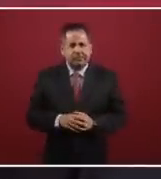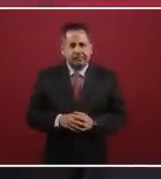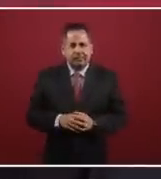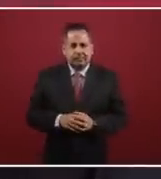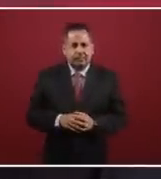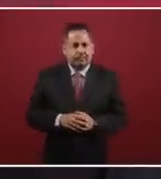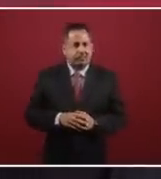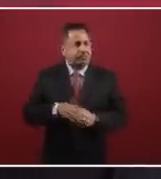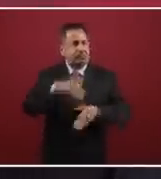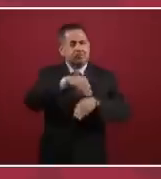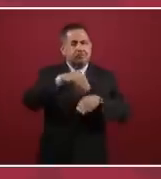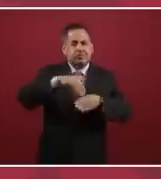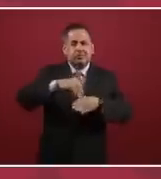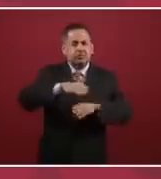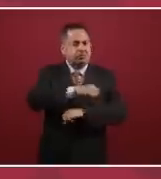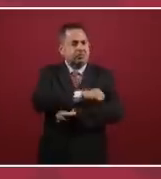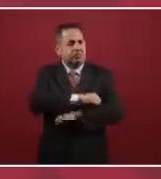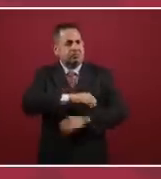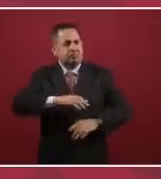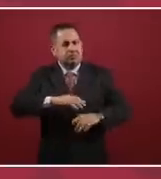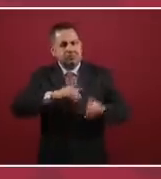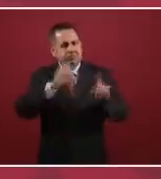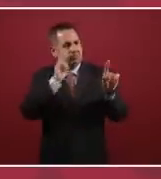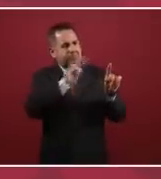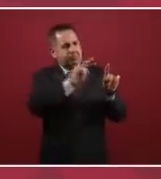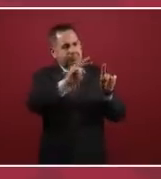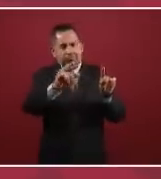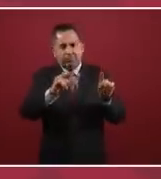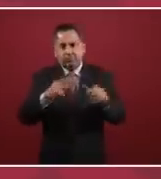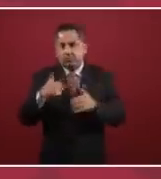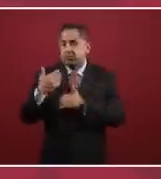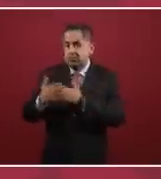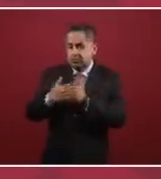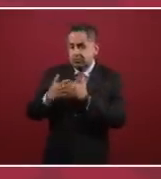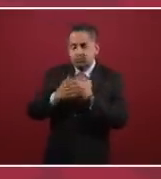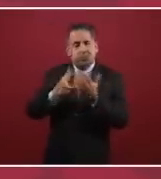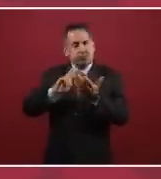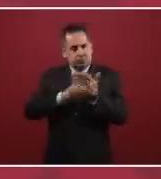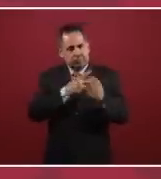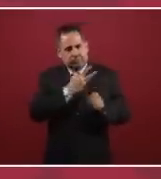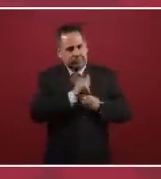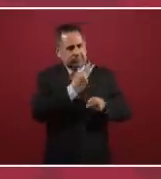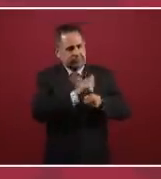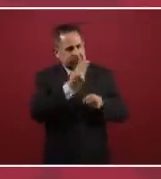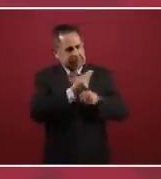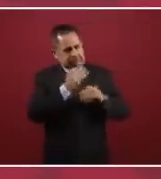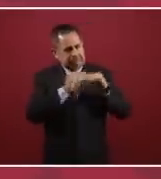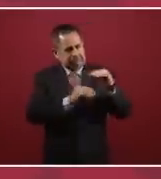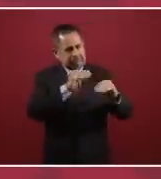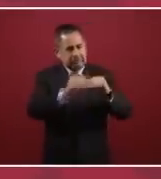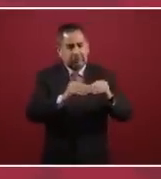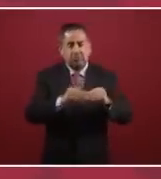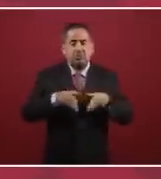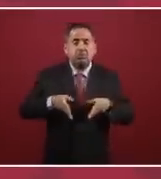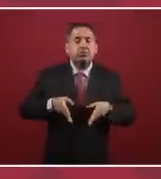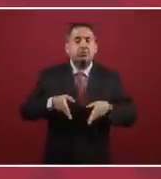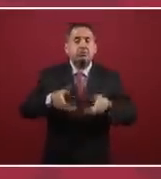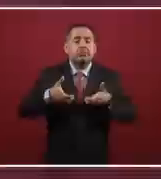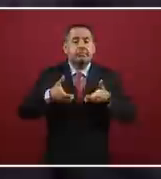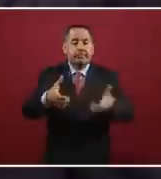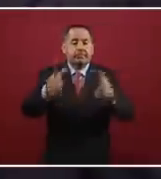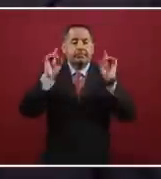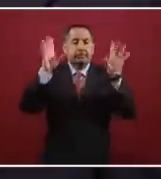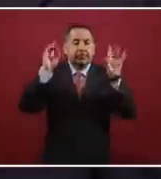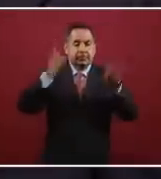las estatuas que, por cierto, vamos a reconstruir del Paseo de la Reforma. Ahí